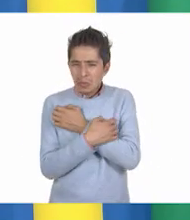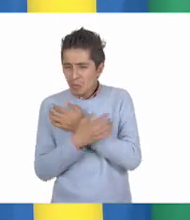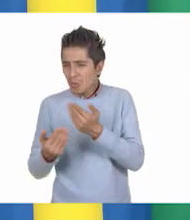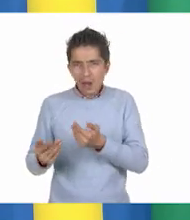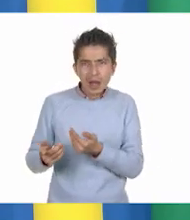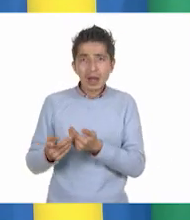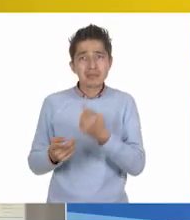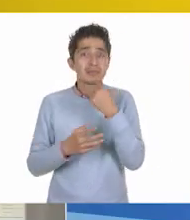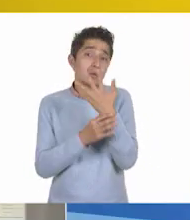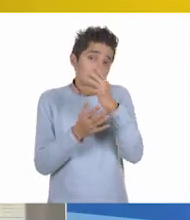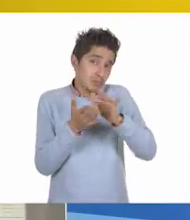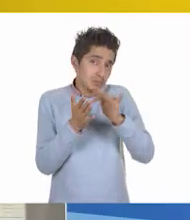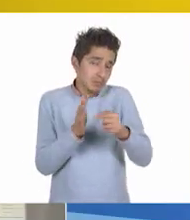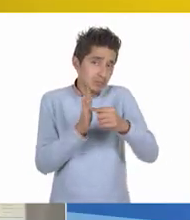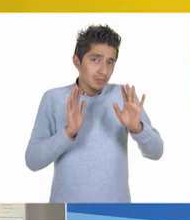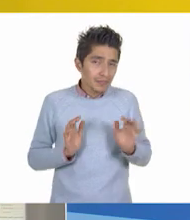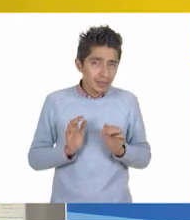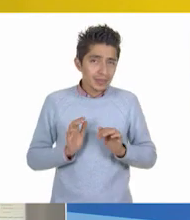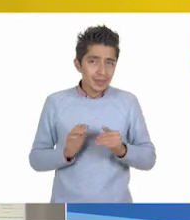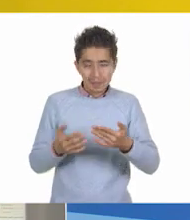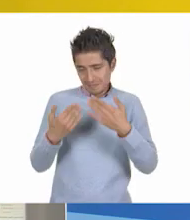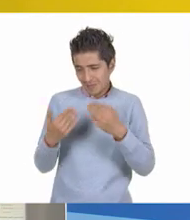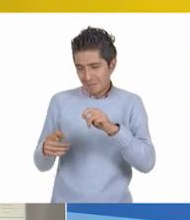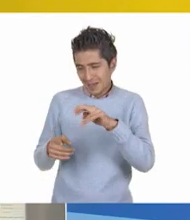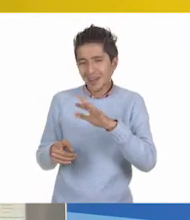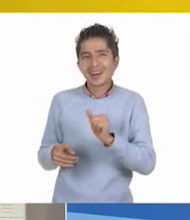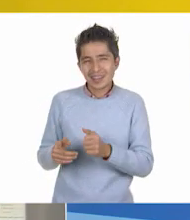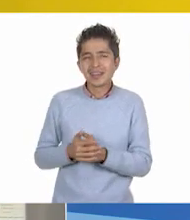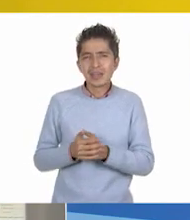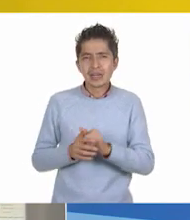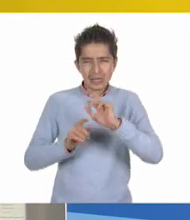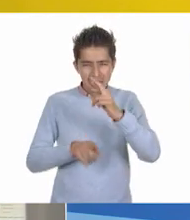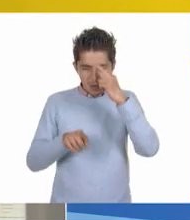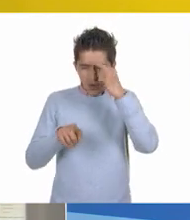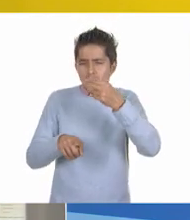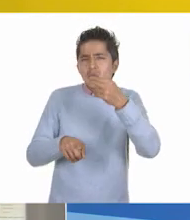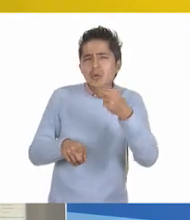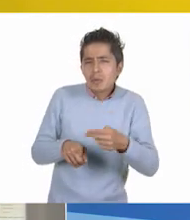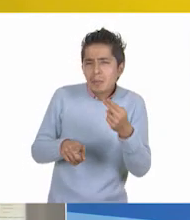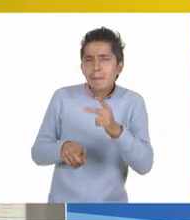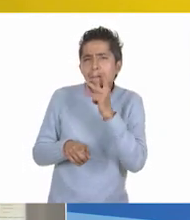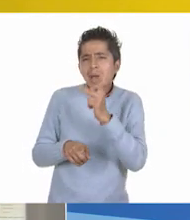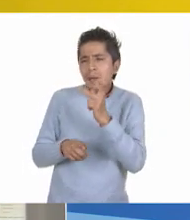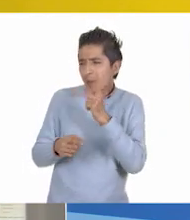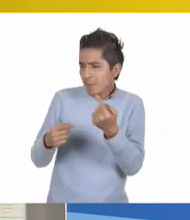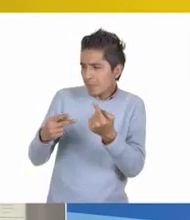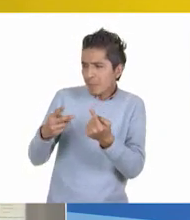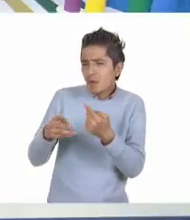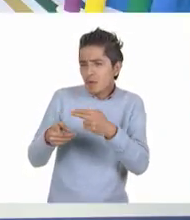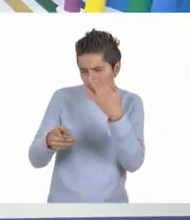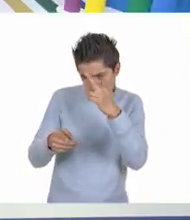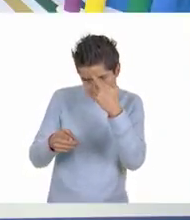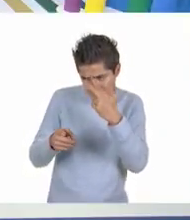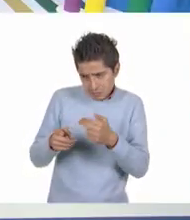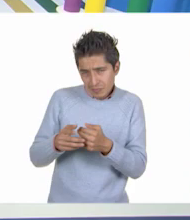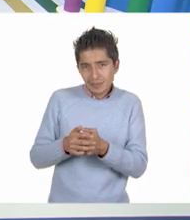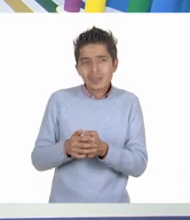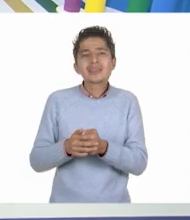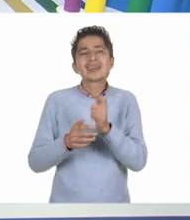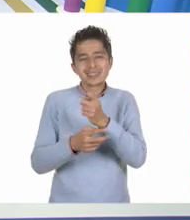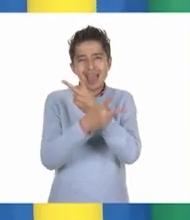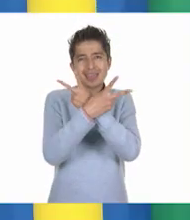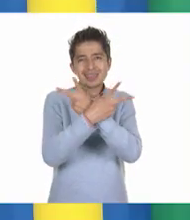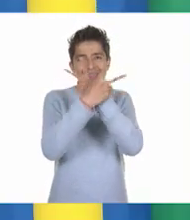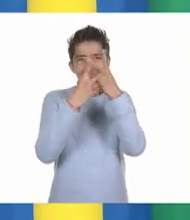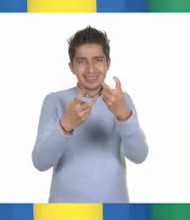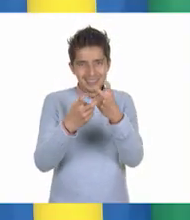lectura. Excelente, María. ¿Recuerdas cómo se llaman esas palabras? Claro, adjetivos,